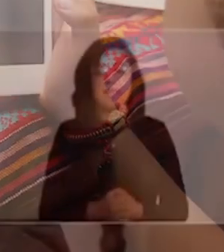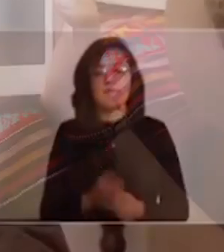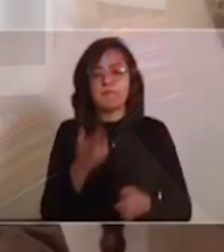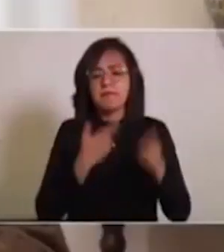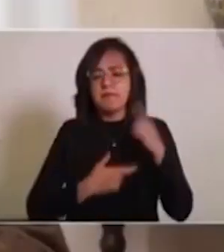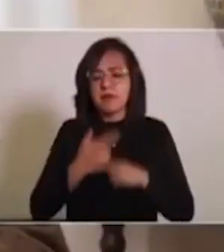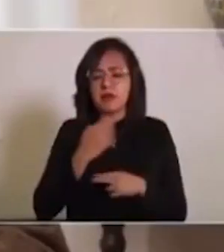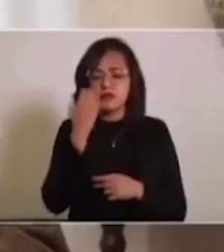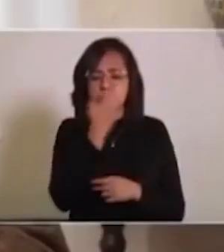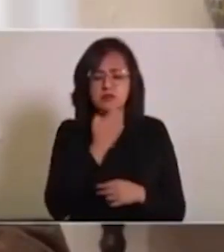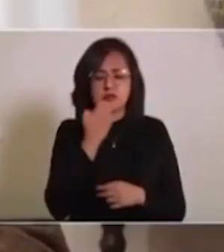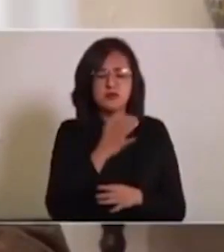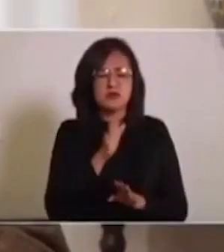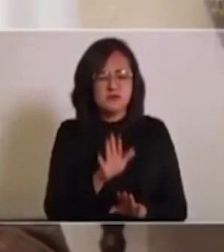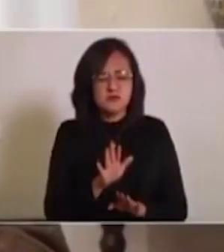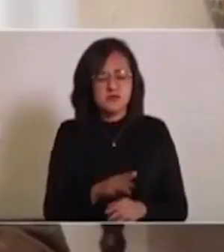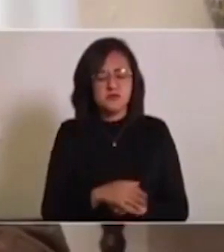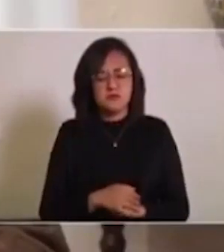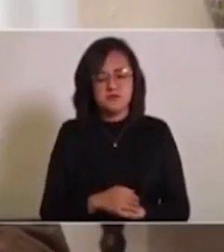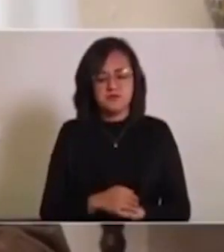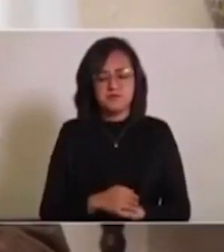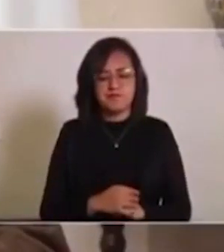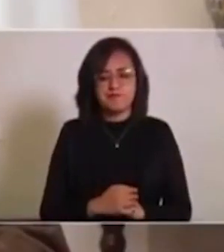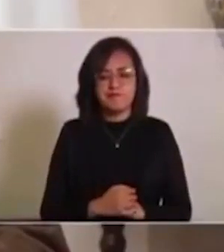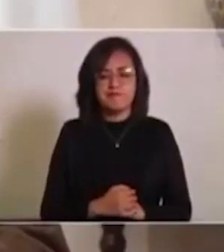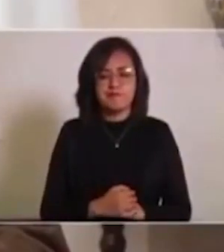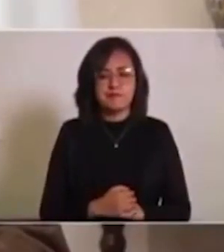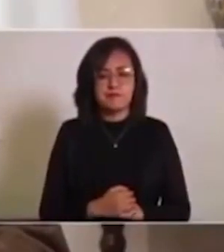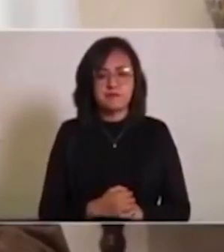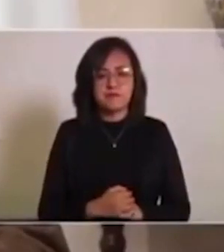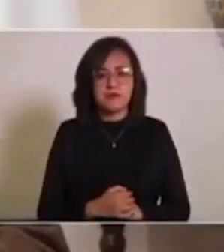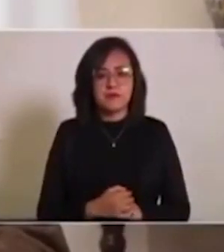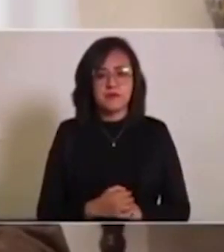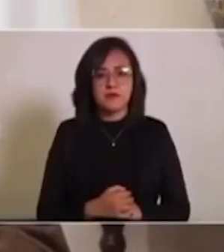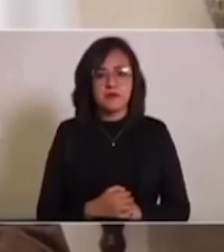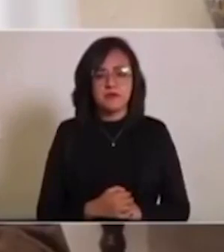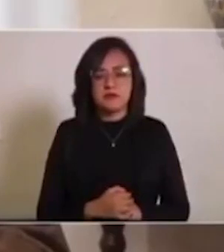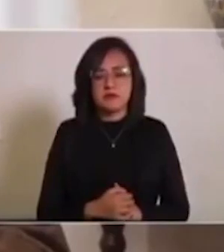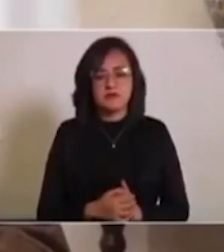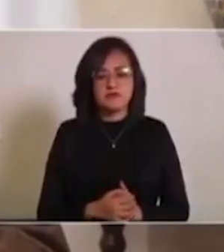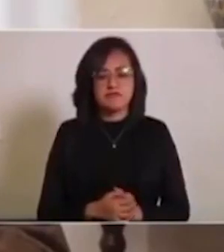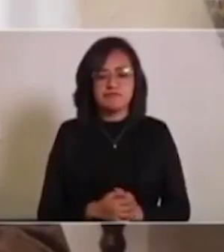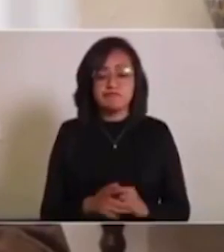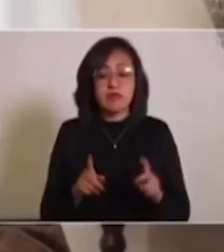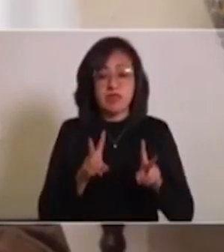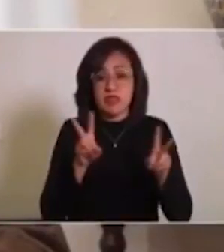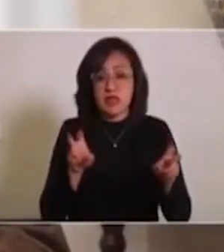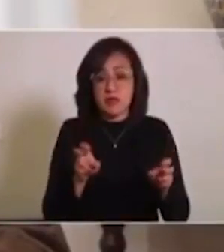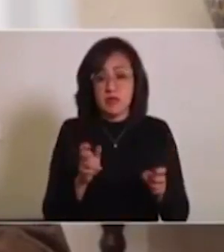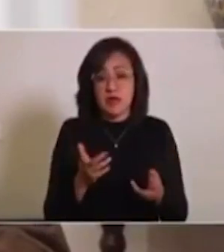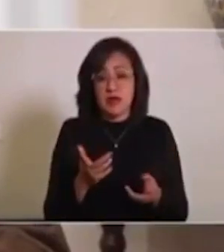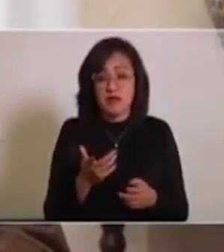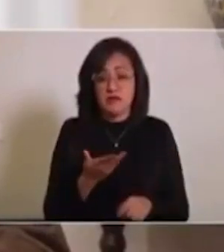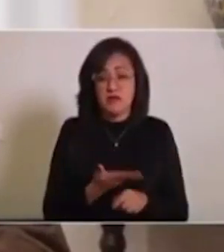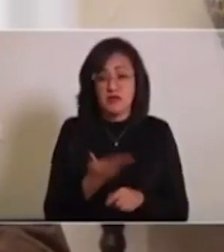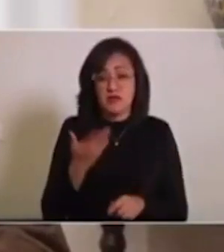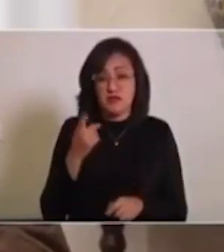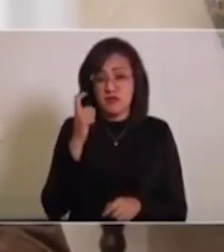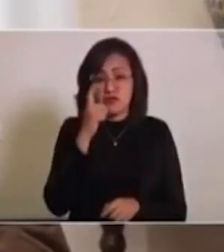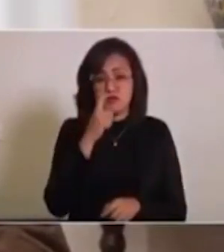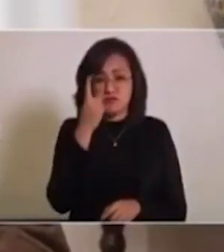regreso pues es un asunto muy reservado para los gobiernos